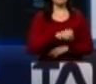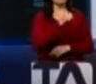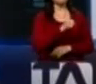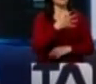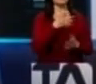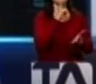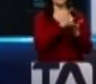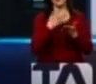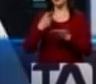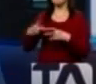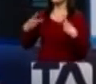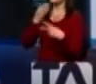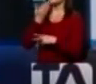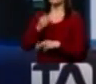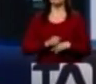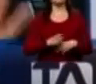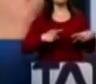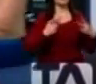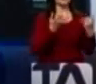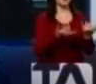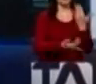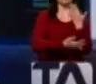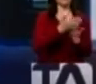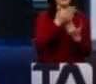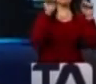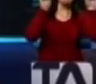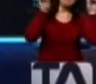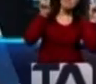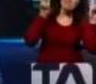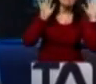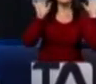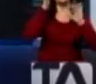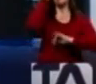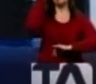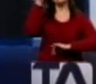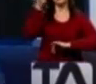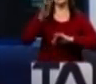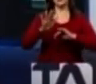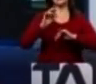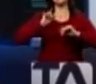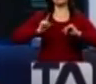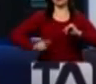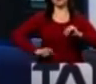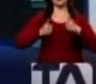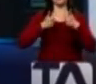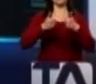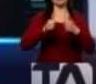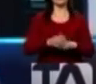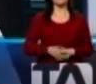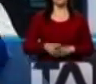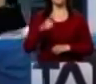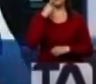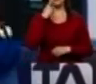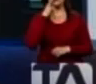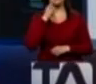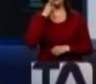diario ahora estaba siendo bastante fácil, entre comillas, porque estaba muy estabilizado. Justamente lo que decía el papá de Daniel, ¿no?